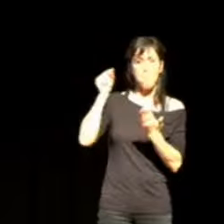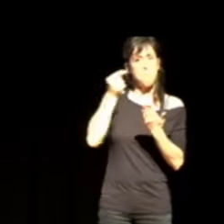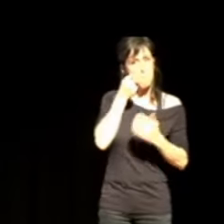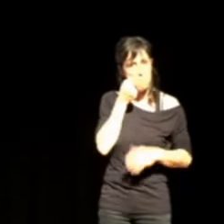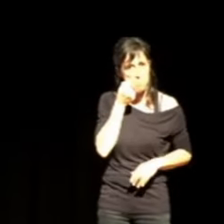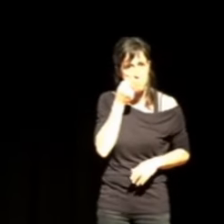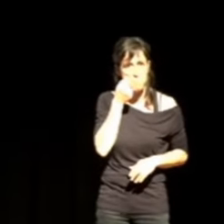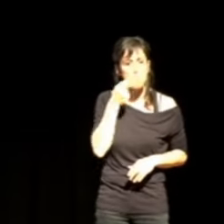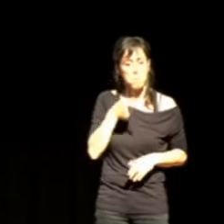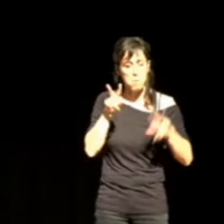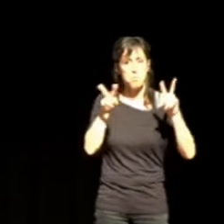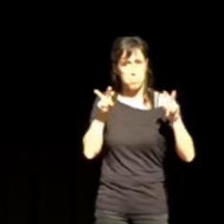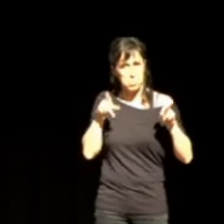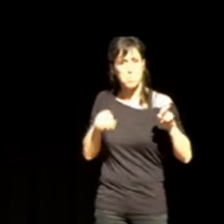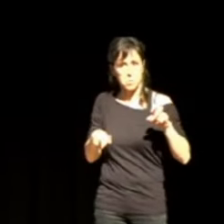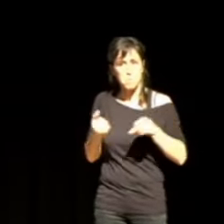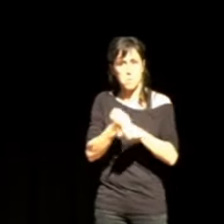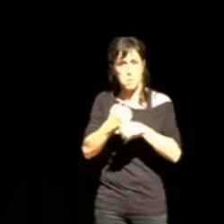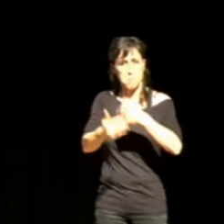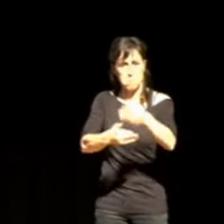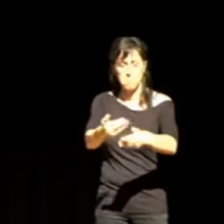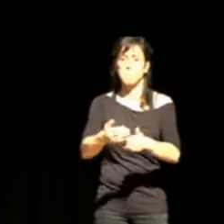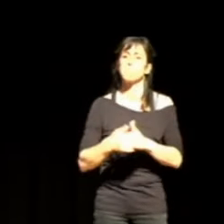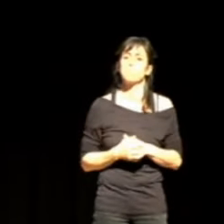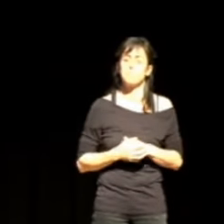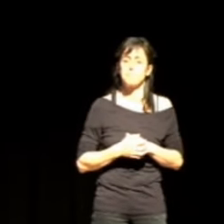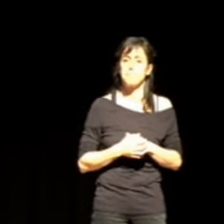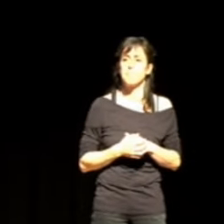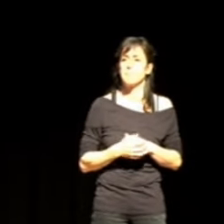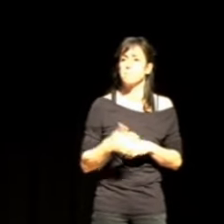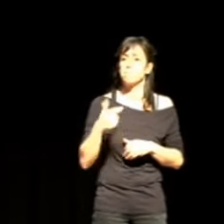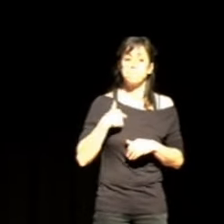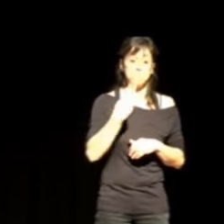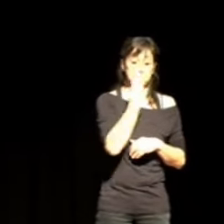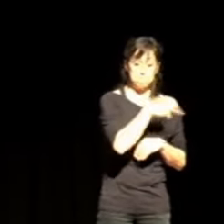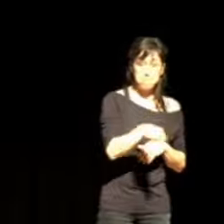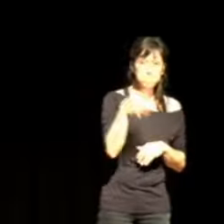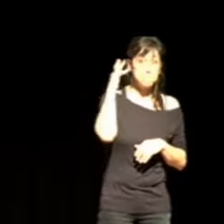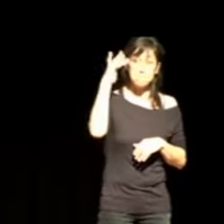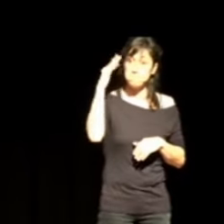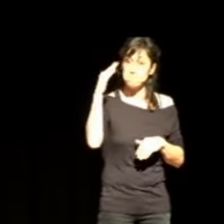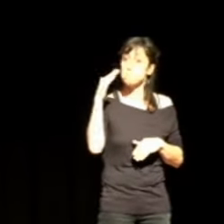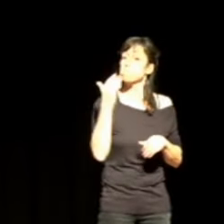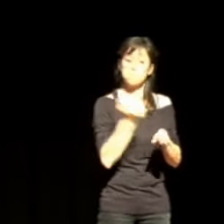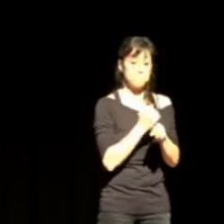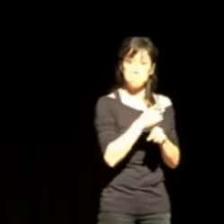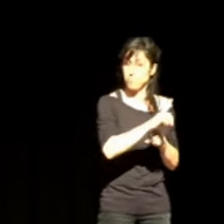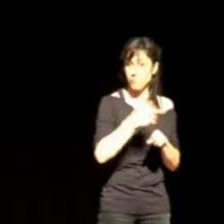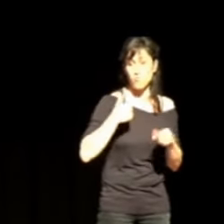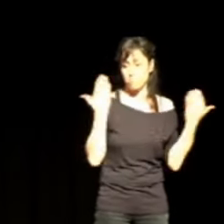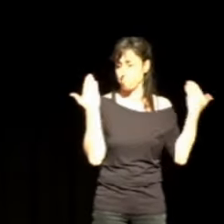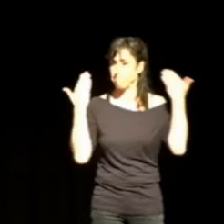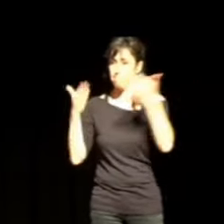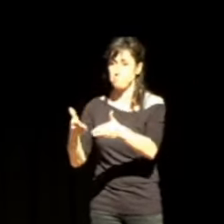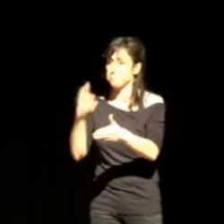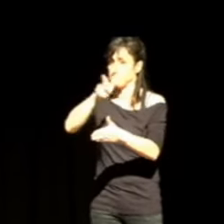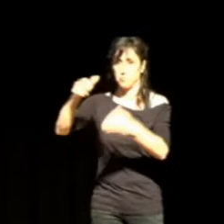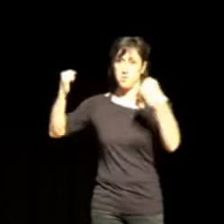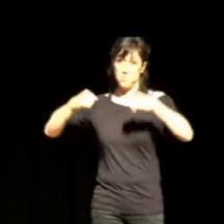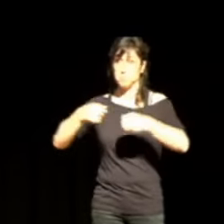sobre eso. Yo no trabajo con niños y adolescentes. Yo trabajo con población adulta, como vosotros y